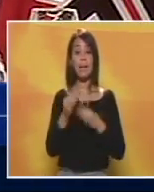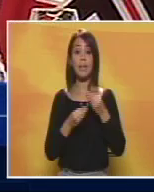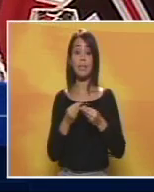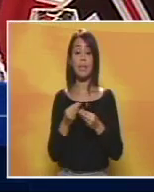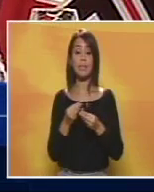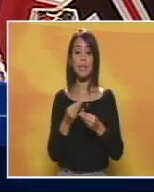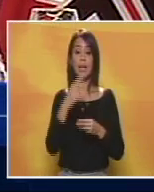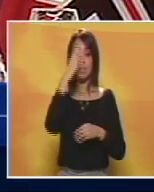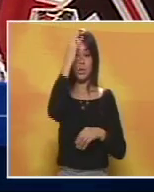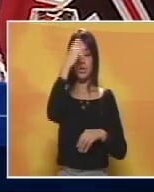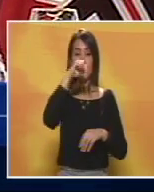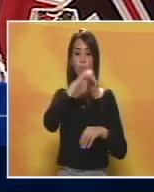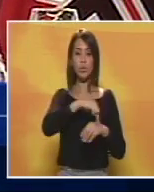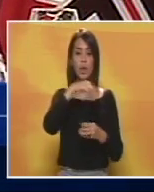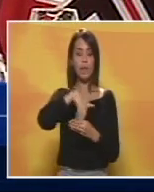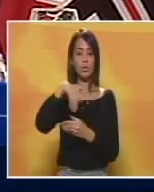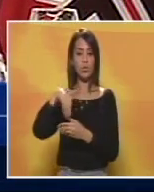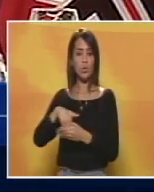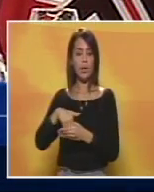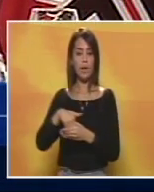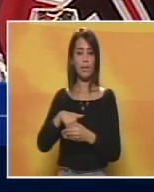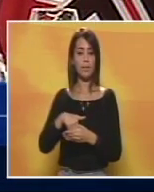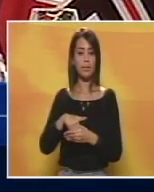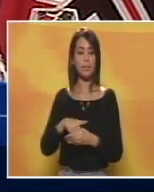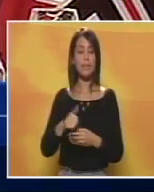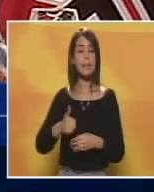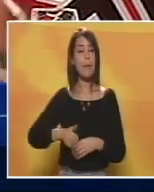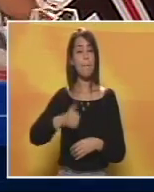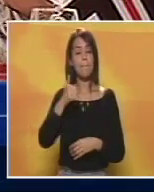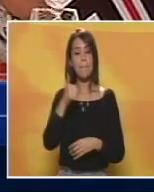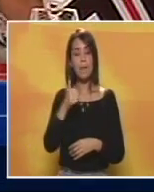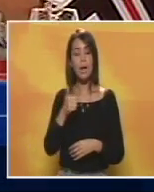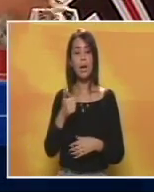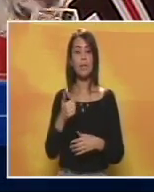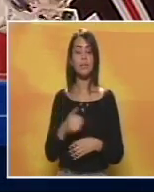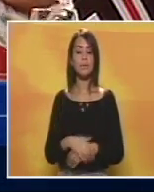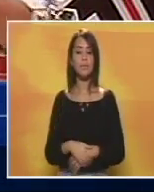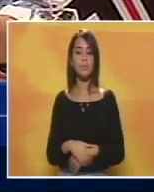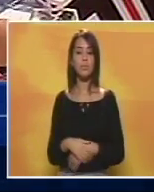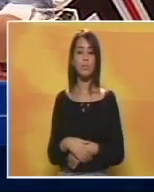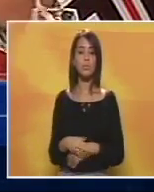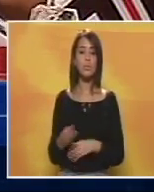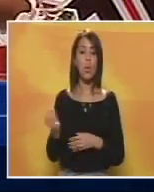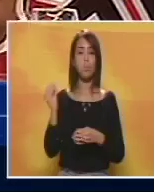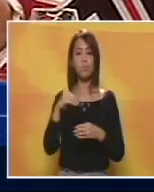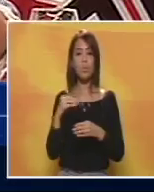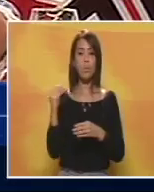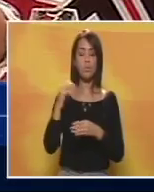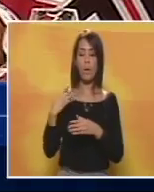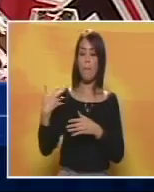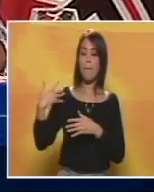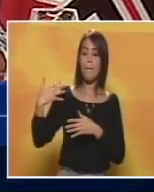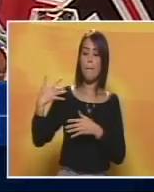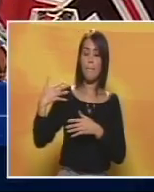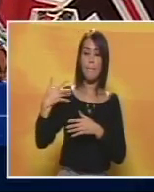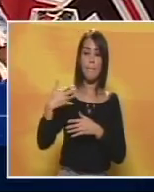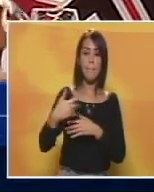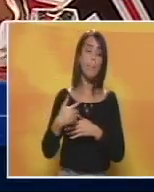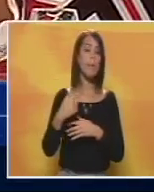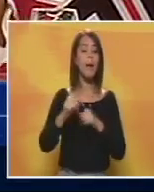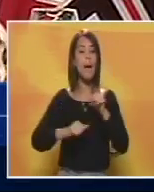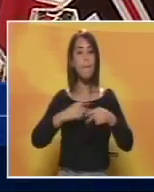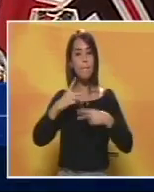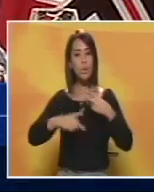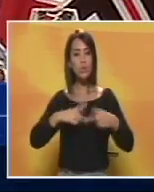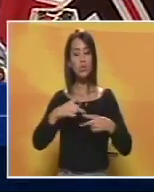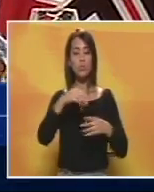este Consejo Nacional Electoral, y la mayoría de estos hemos ido acumulando y ampliando para cada proceso electoral